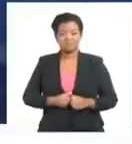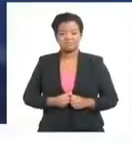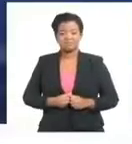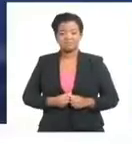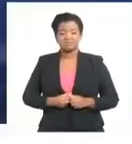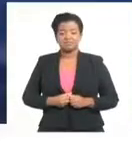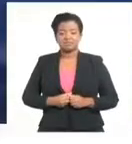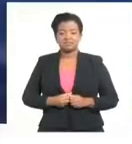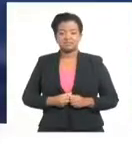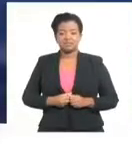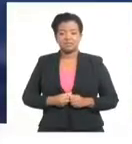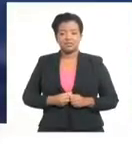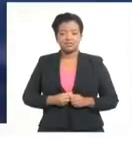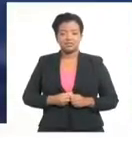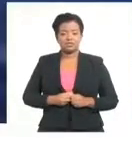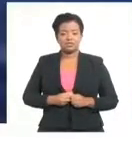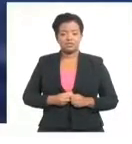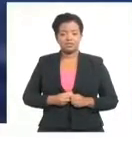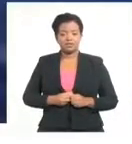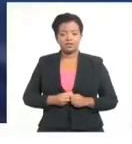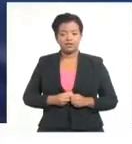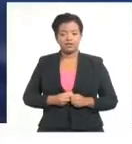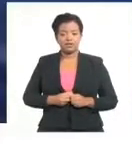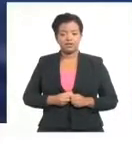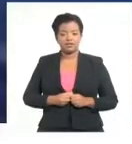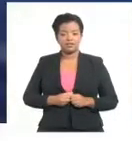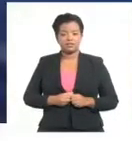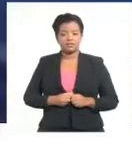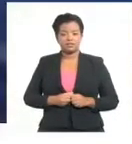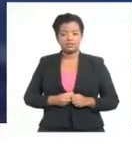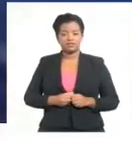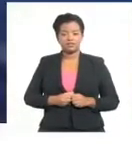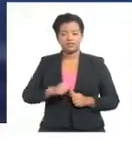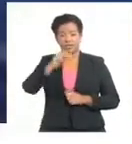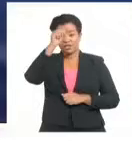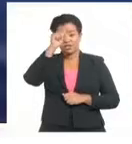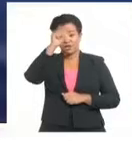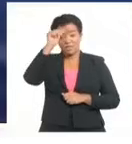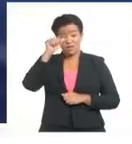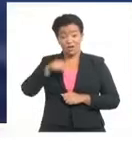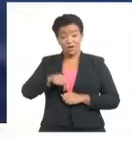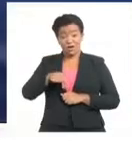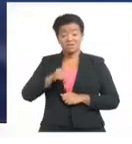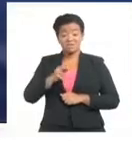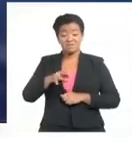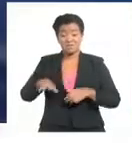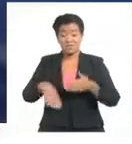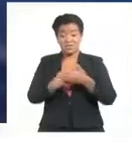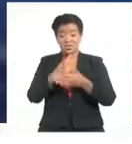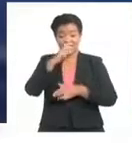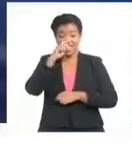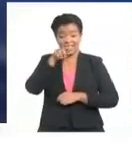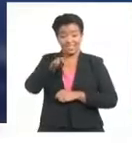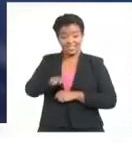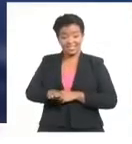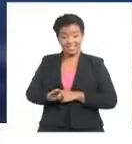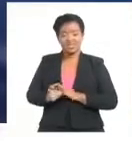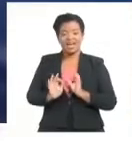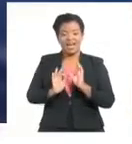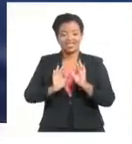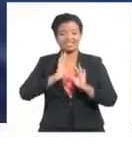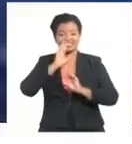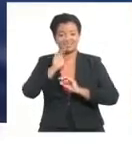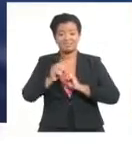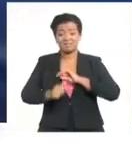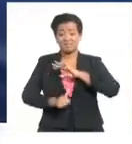un domingo para la esperanza del mundo así expresó el primer secretario del comité central del partido comunista de cuba y presidente de la república miguel